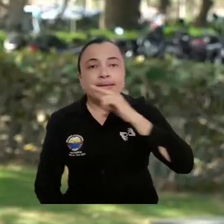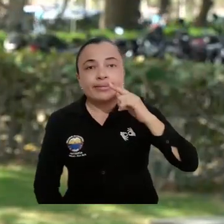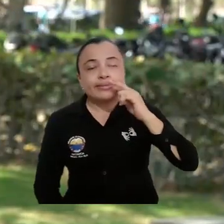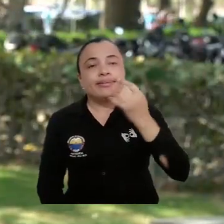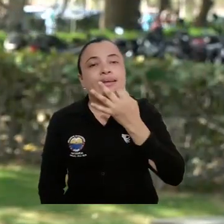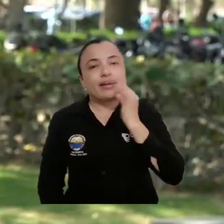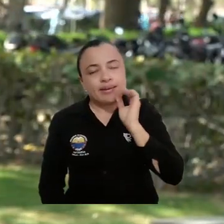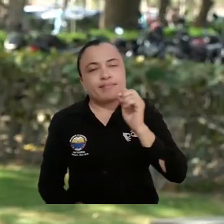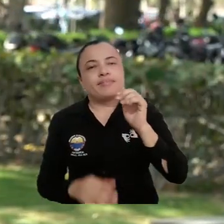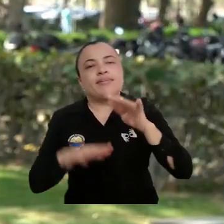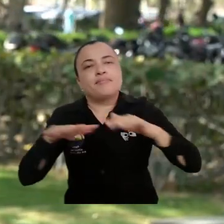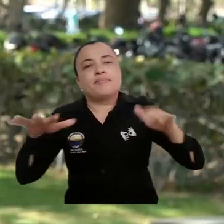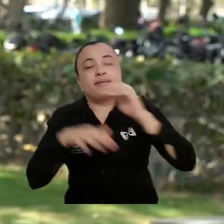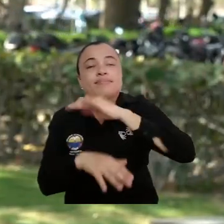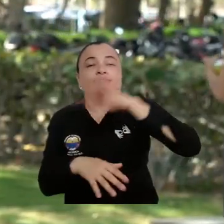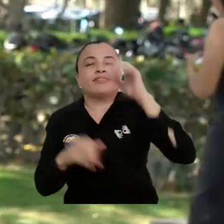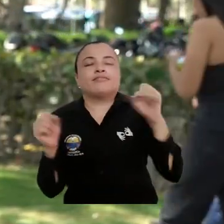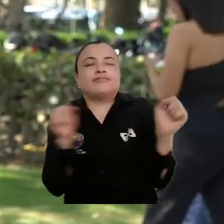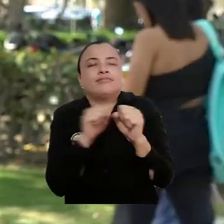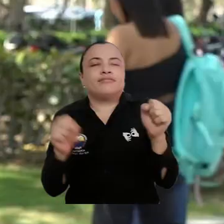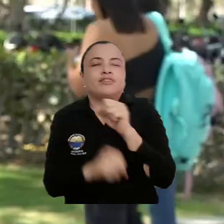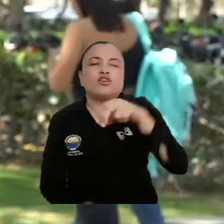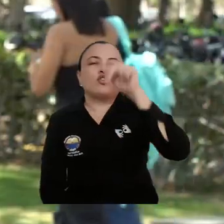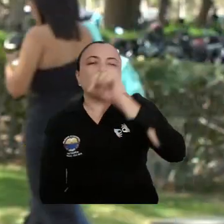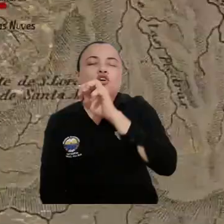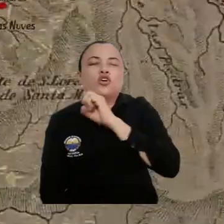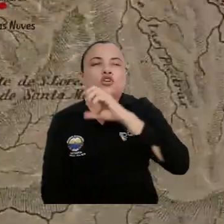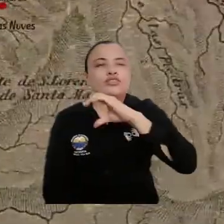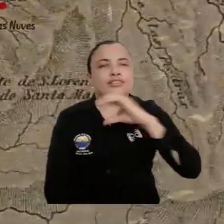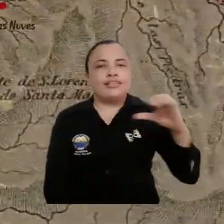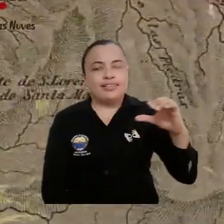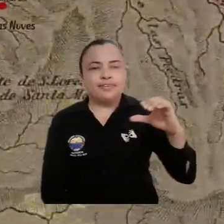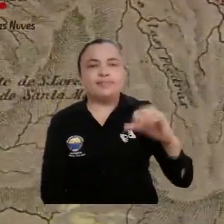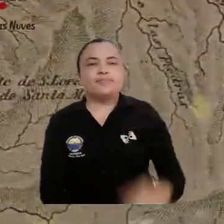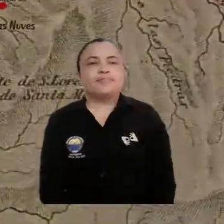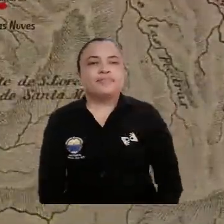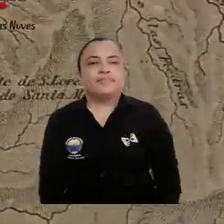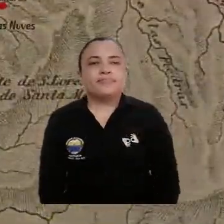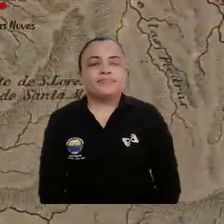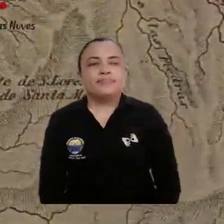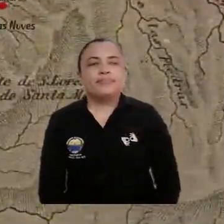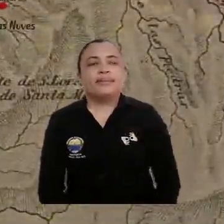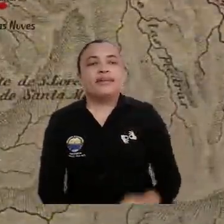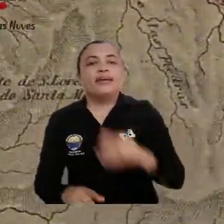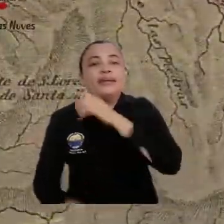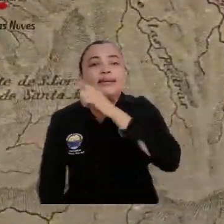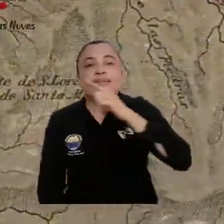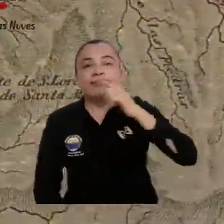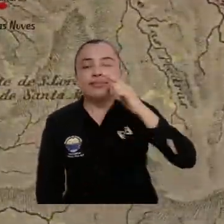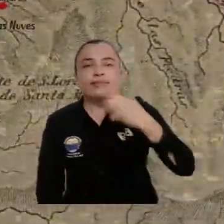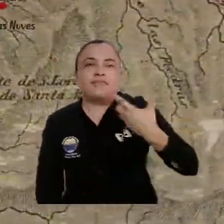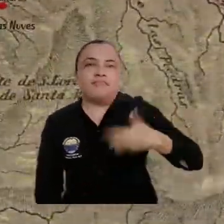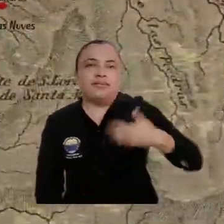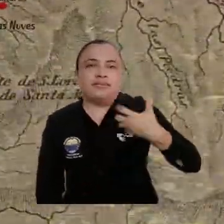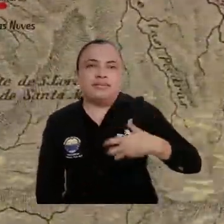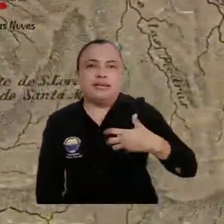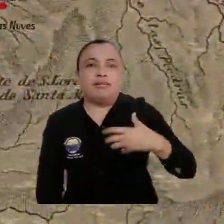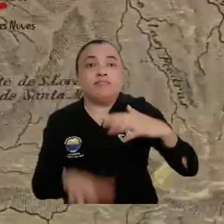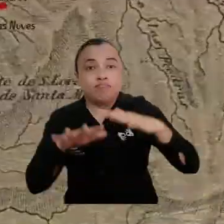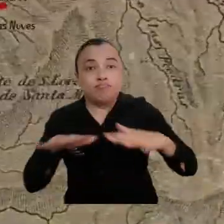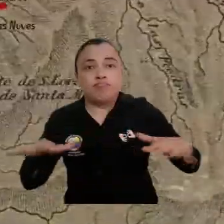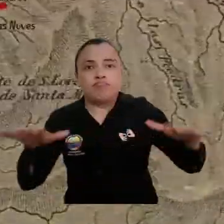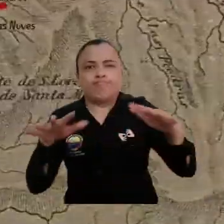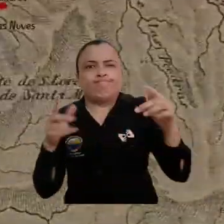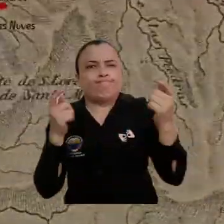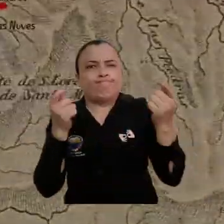cafeteras en el margen noroccidental de la Sierra Nevada de Santa Marta. Hacienda Manzanares. Ocupó un lugar